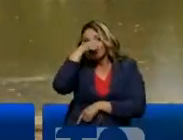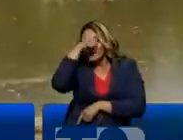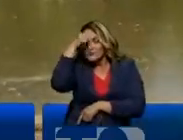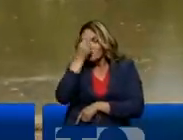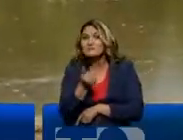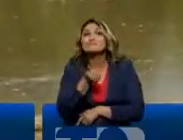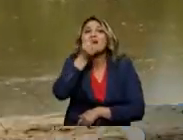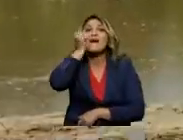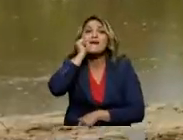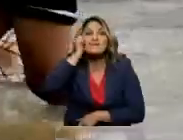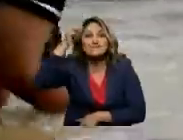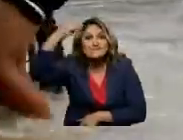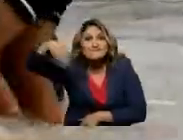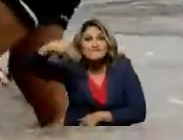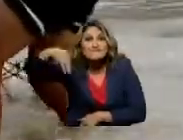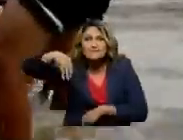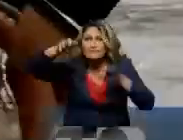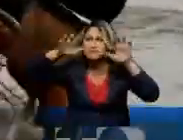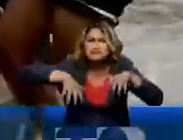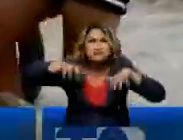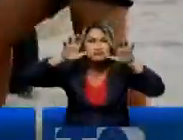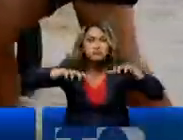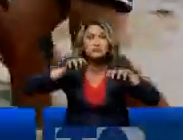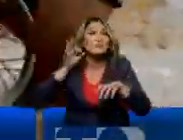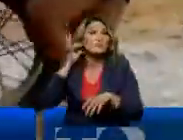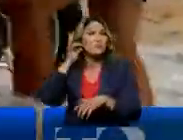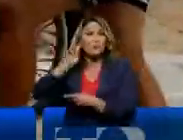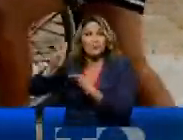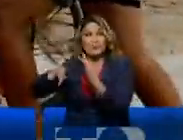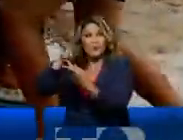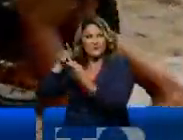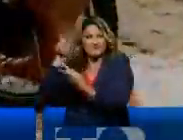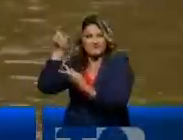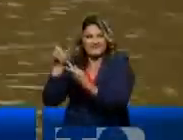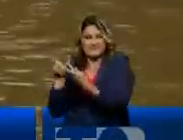la prefectura del Guayas decidió enviar su ayuda con brigadas